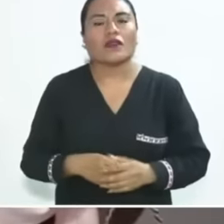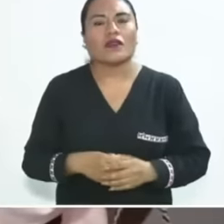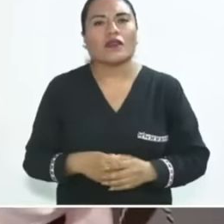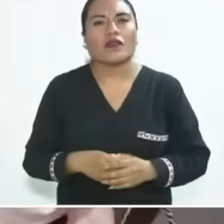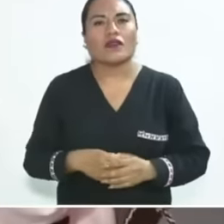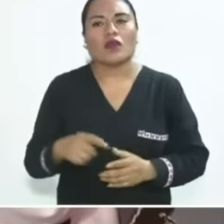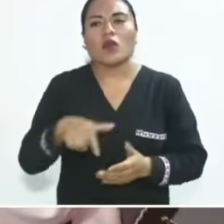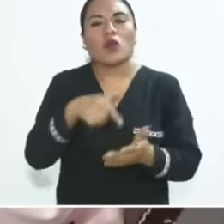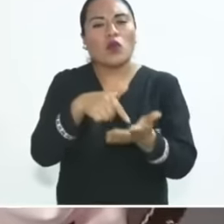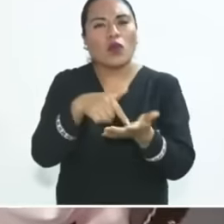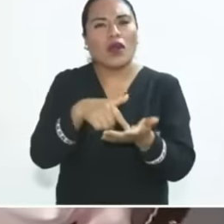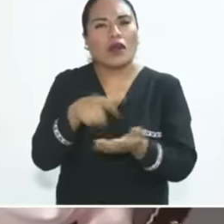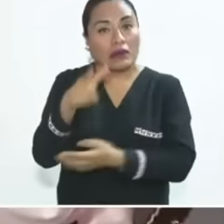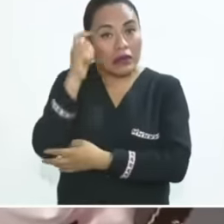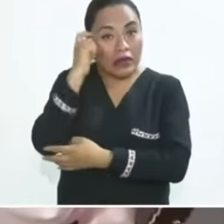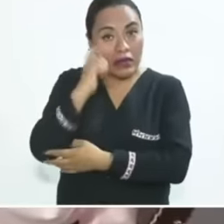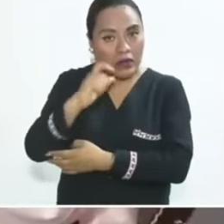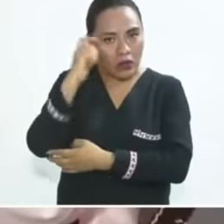Guerrero